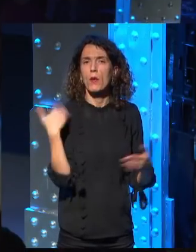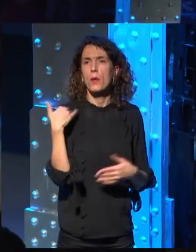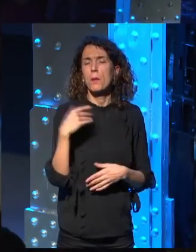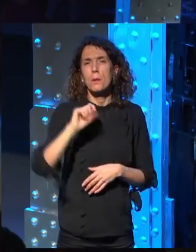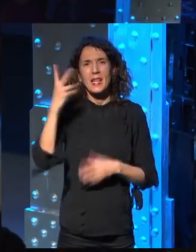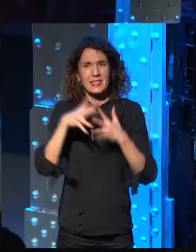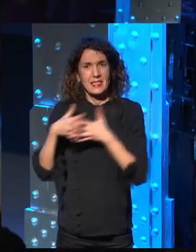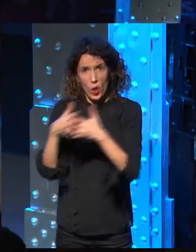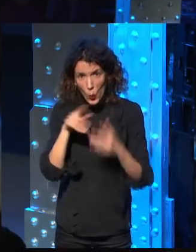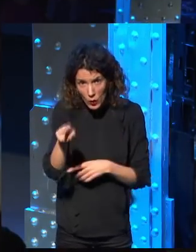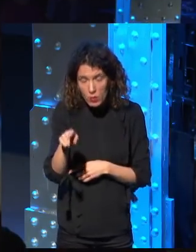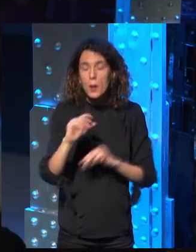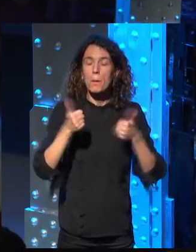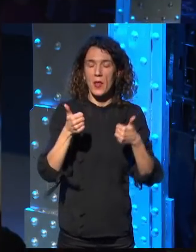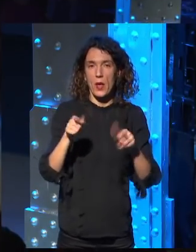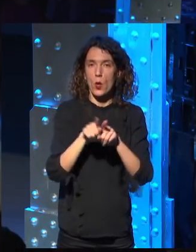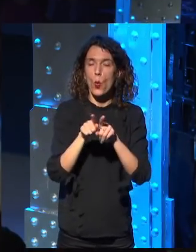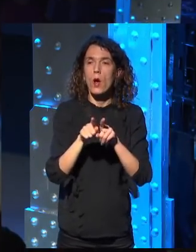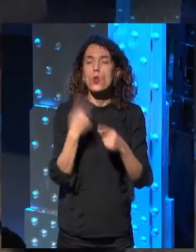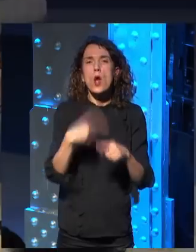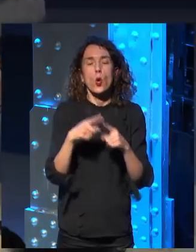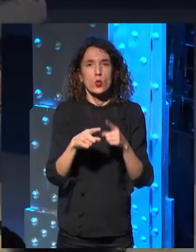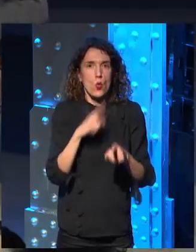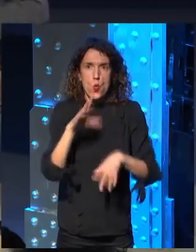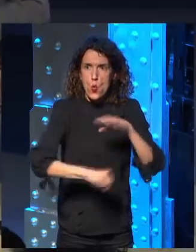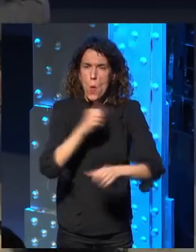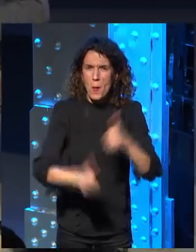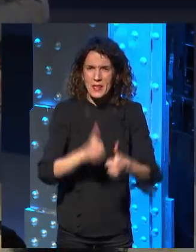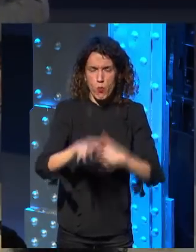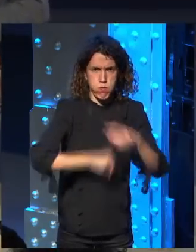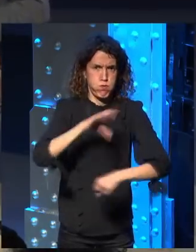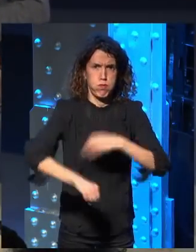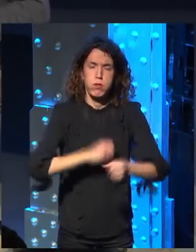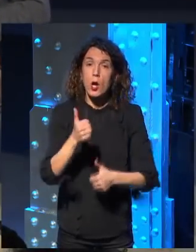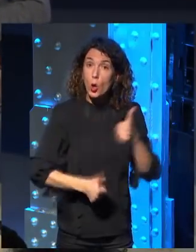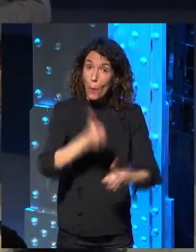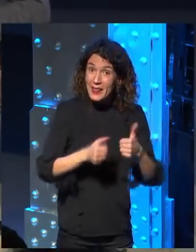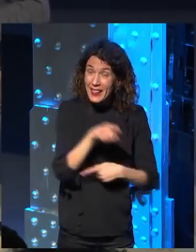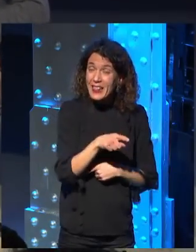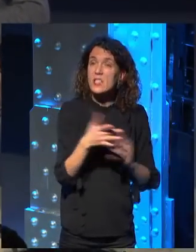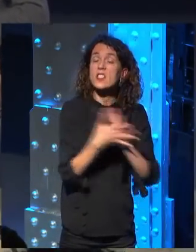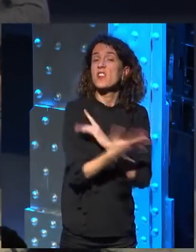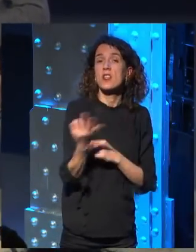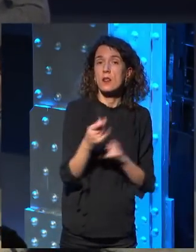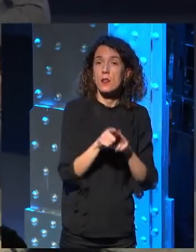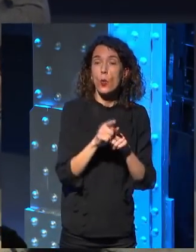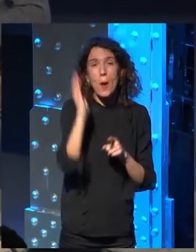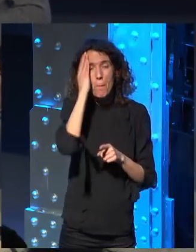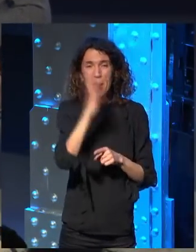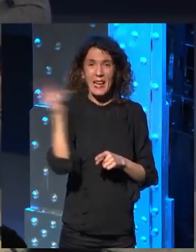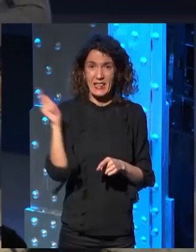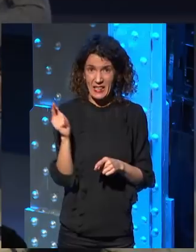en Estados Unidos sobre todo, empiezan una cosa feroz de competencia, ¿no? Y la competencia se basaba en la